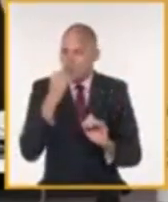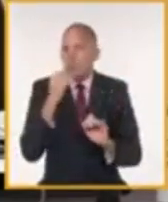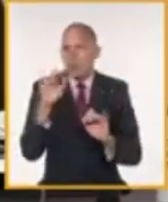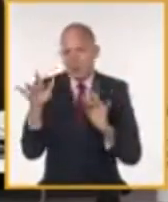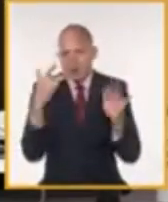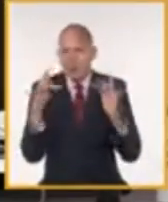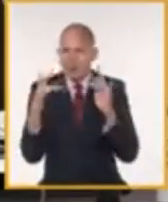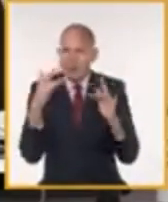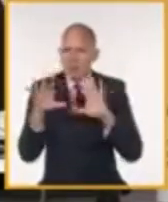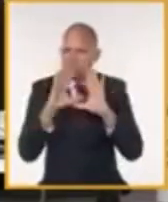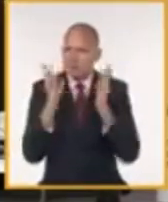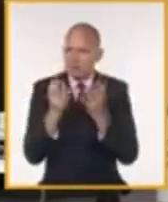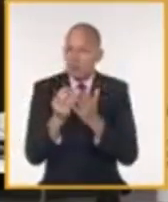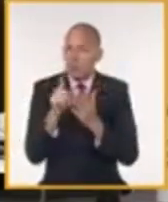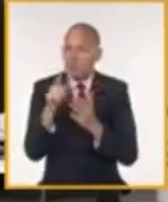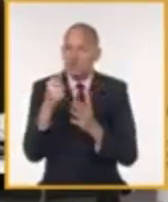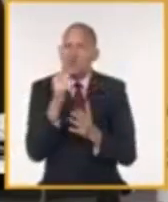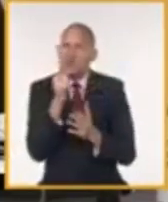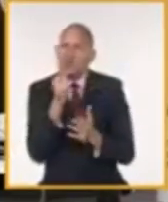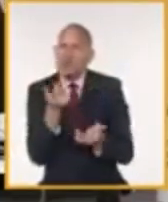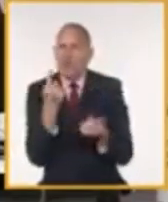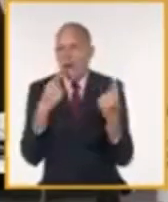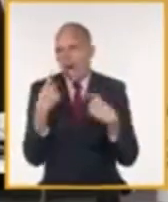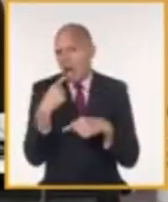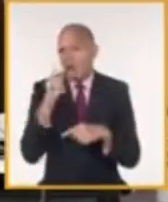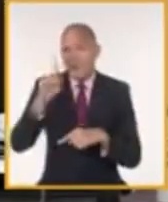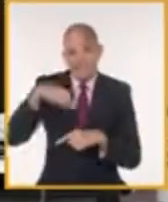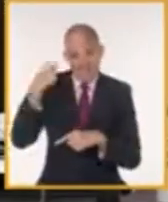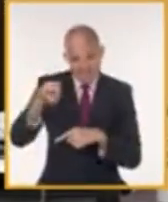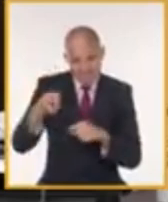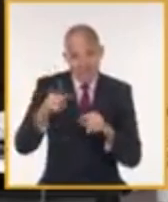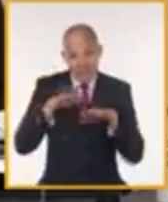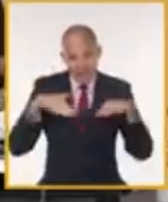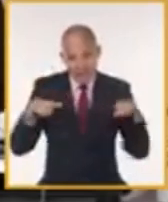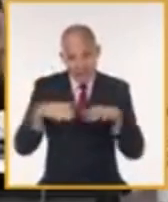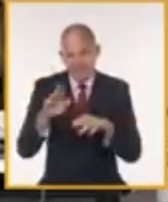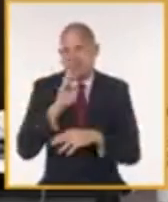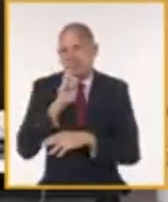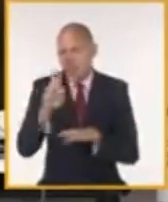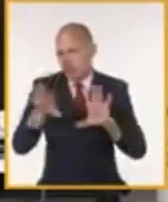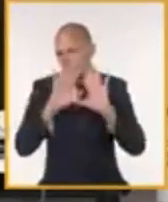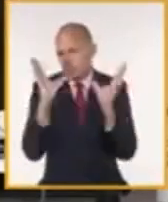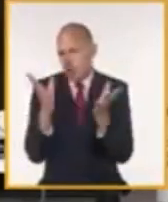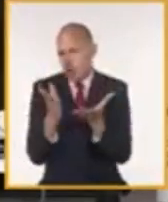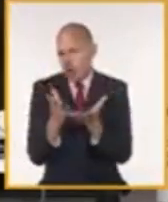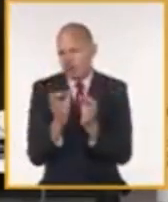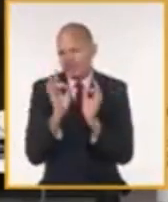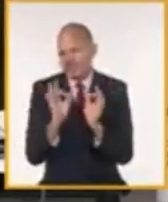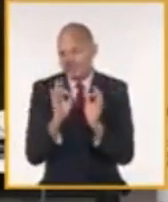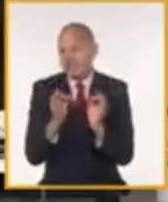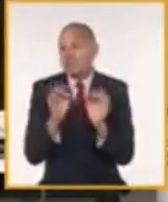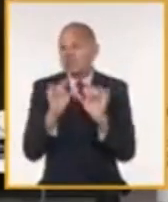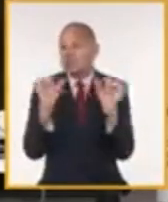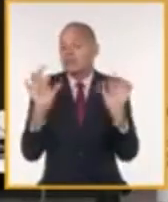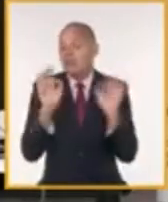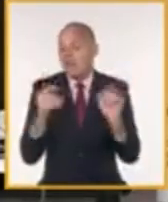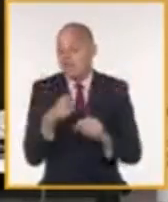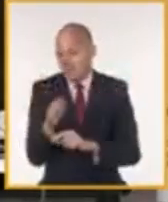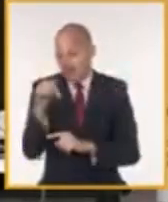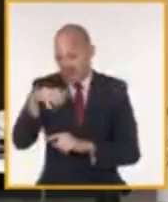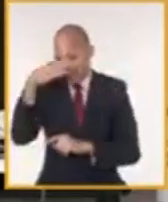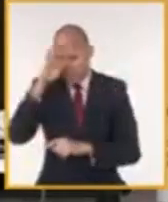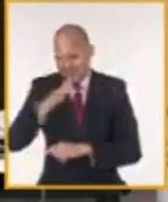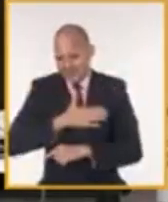mesaredonda@ideasm.cu para que usted nos haga llegar su opinión. Con ella regresaremos mañana para seguir hablando sobre la industria pesquera cubana,